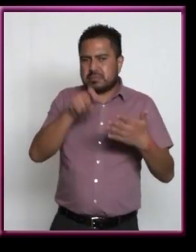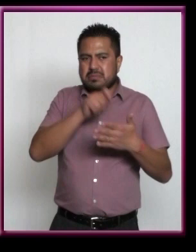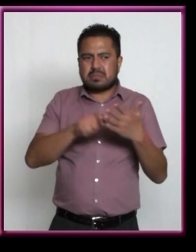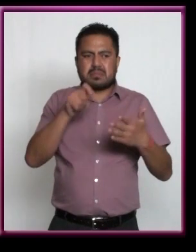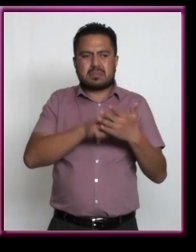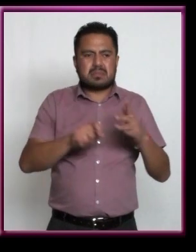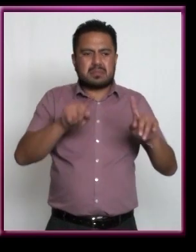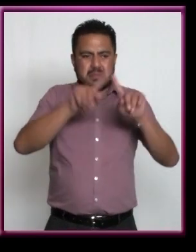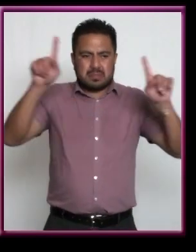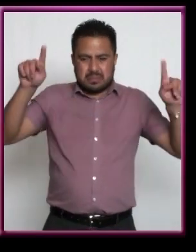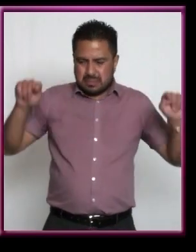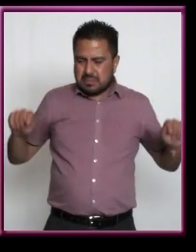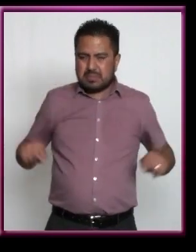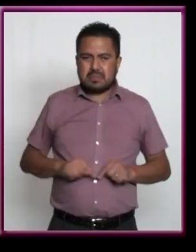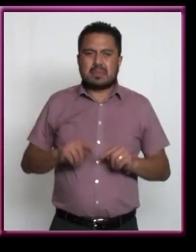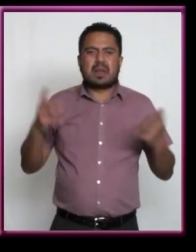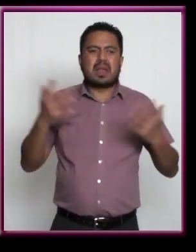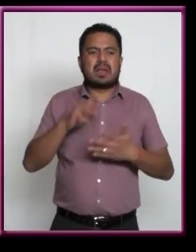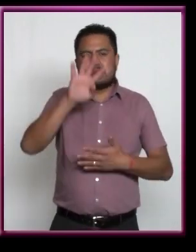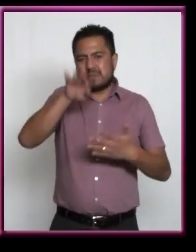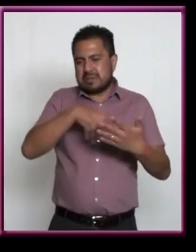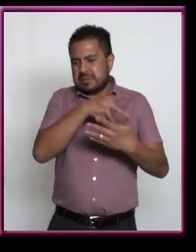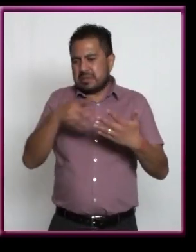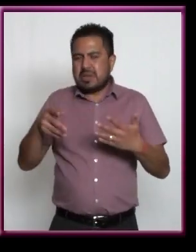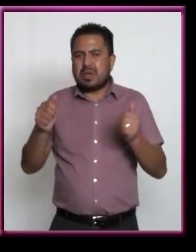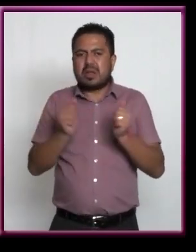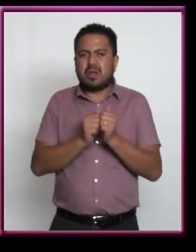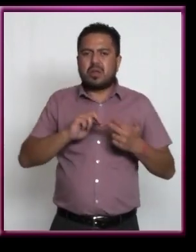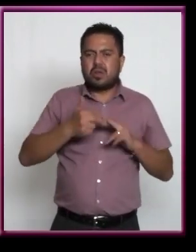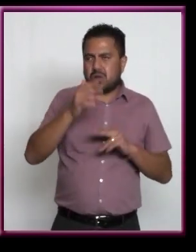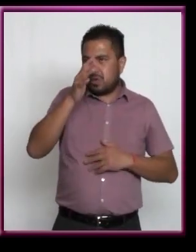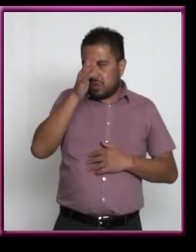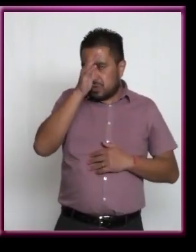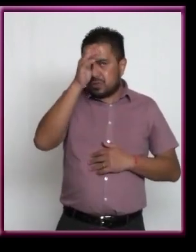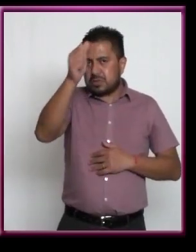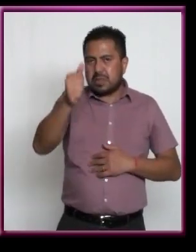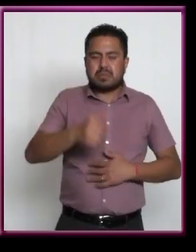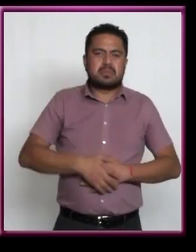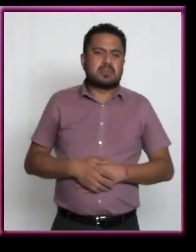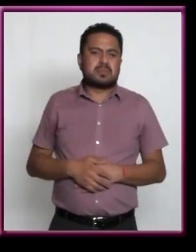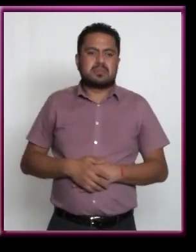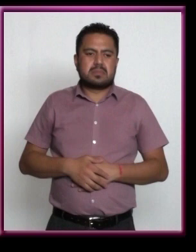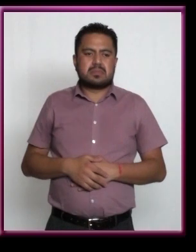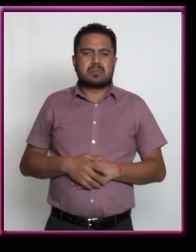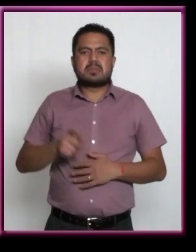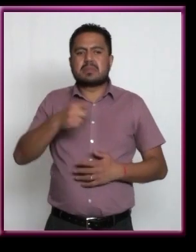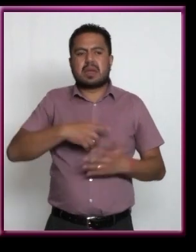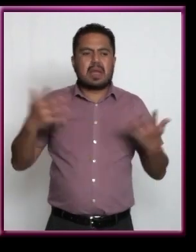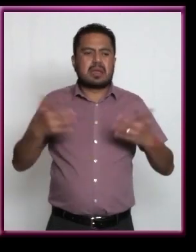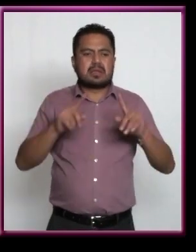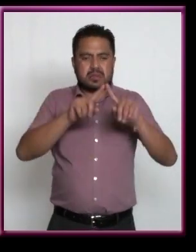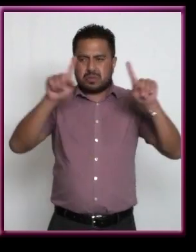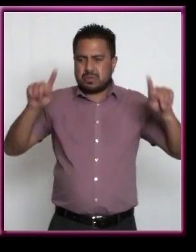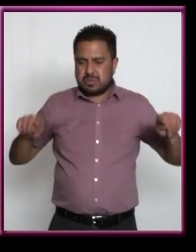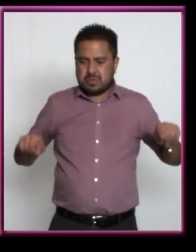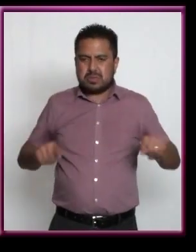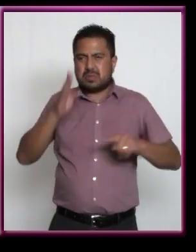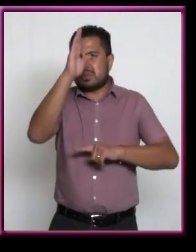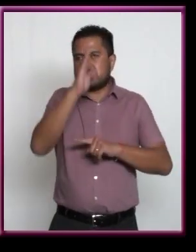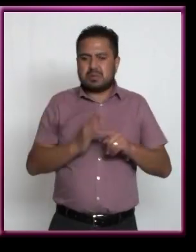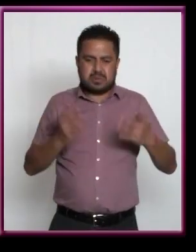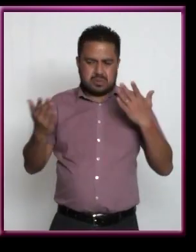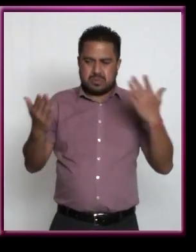los márgenes, hacer diagramas relacionados con conceptos, hacer cuadros